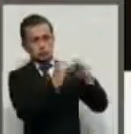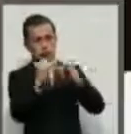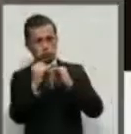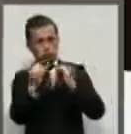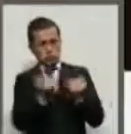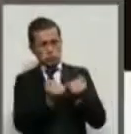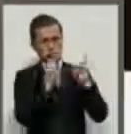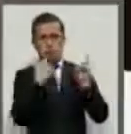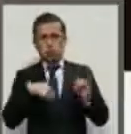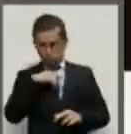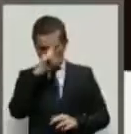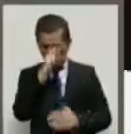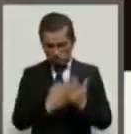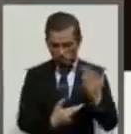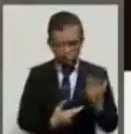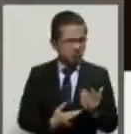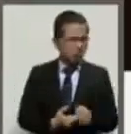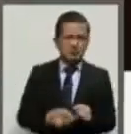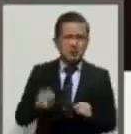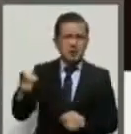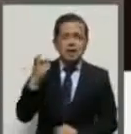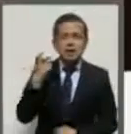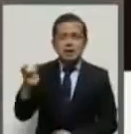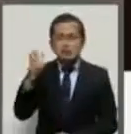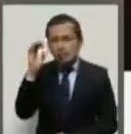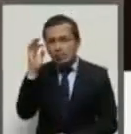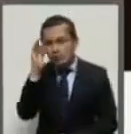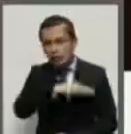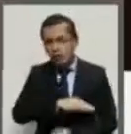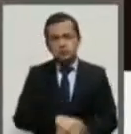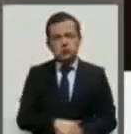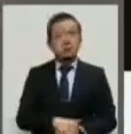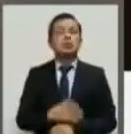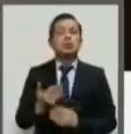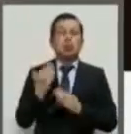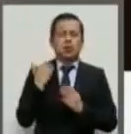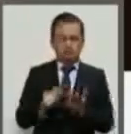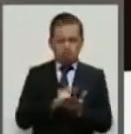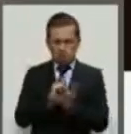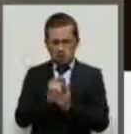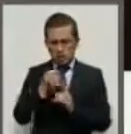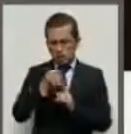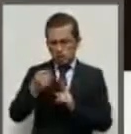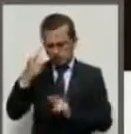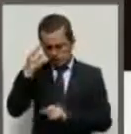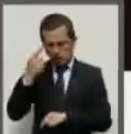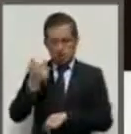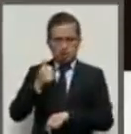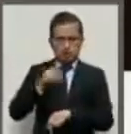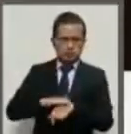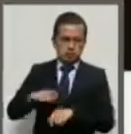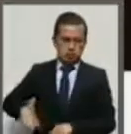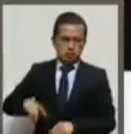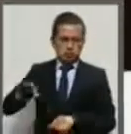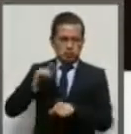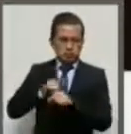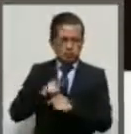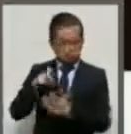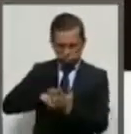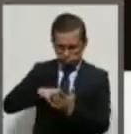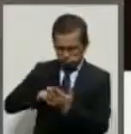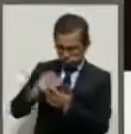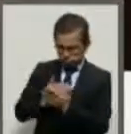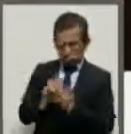eso. Y como muestra, quiero señalar la reciente reforma a la Ley Orgánica de la Administración Pública Federal, en la que